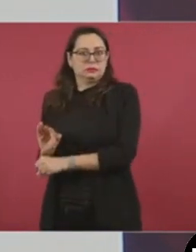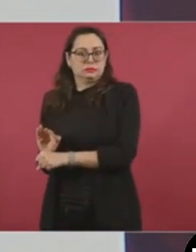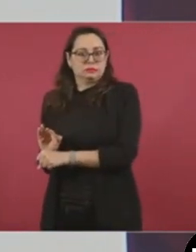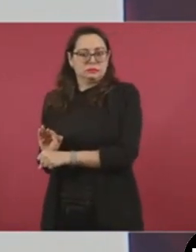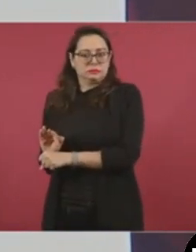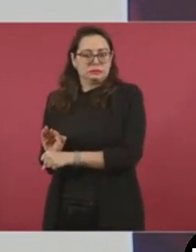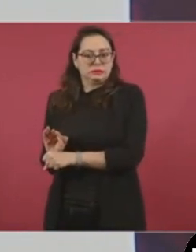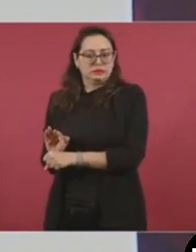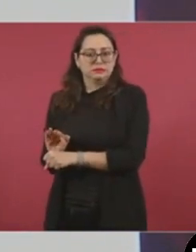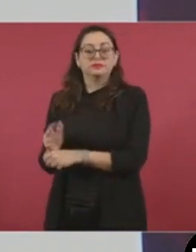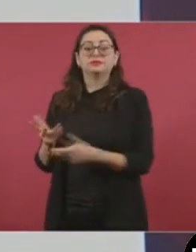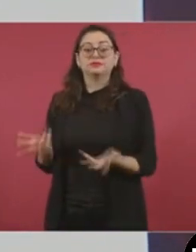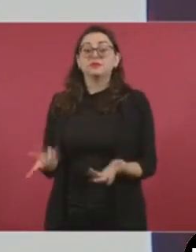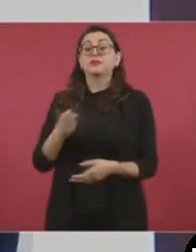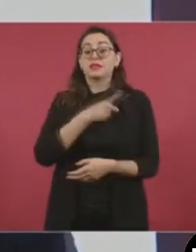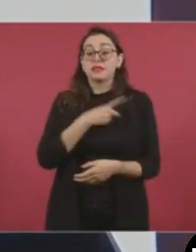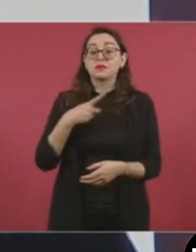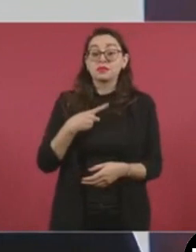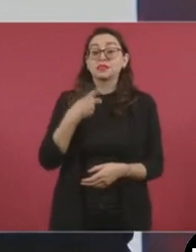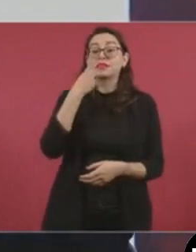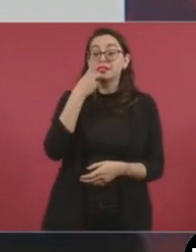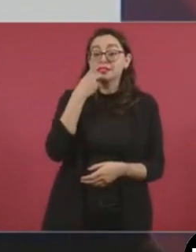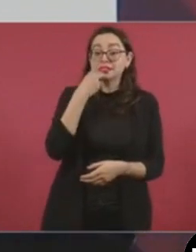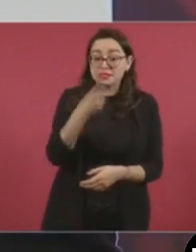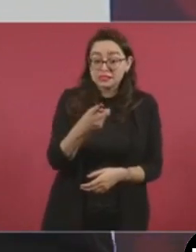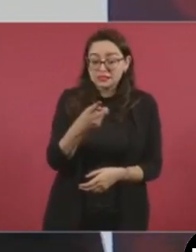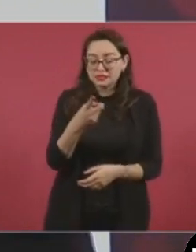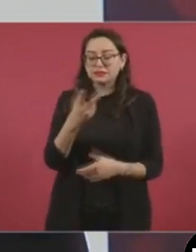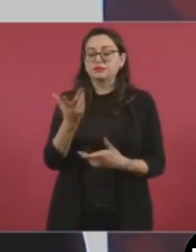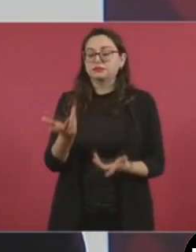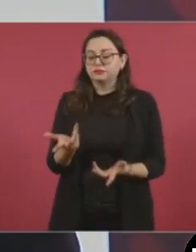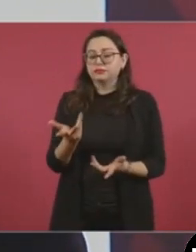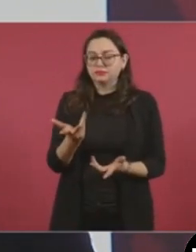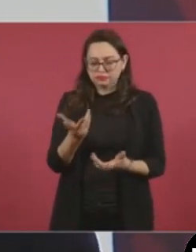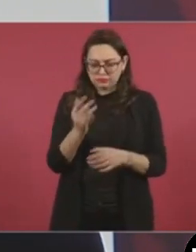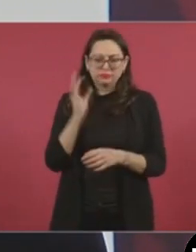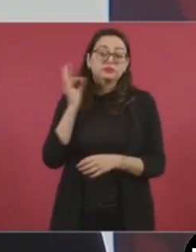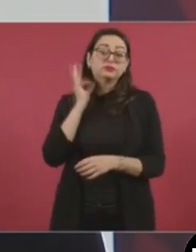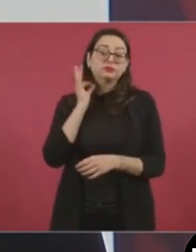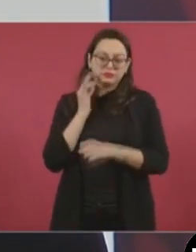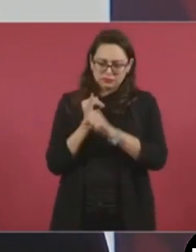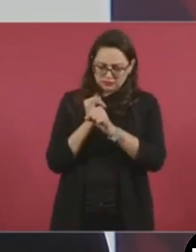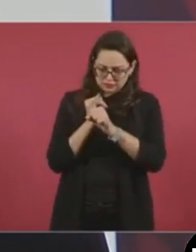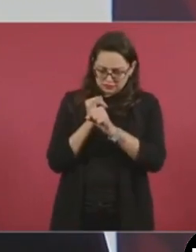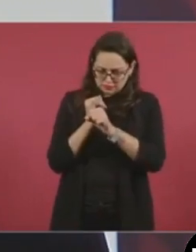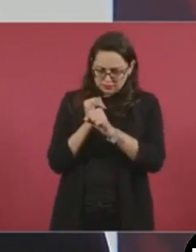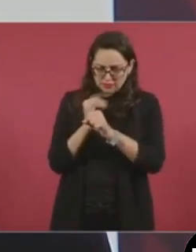a este personaje, según la investigación de la Fiscalía,